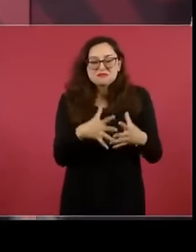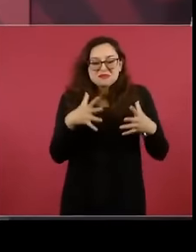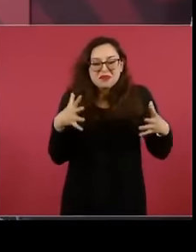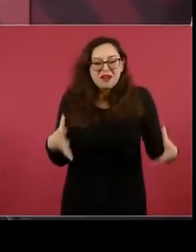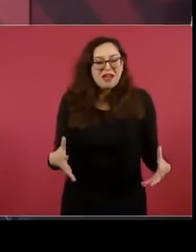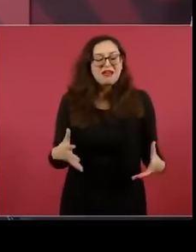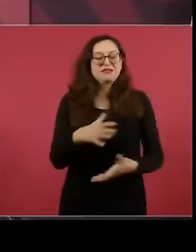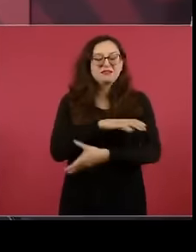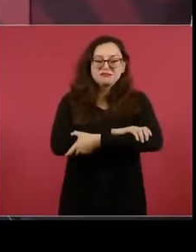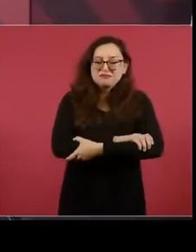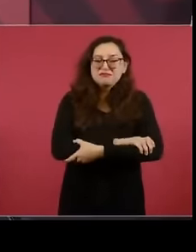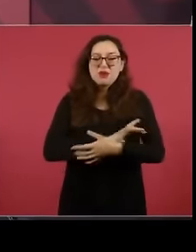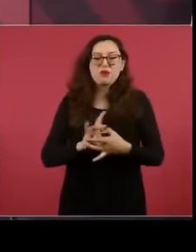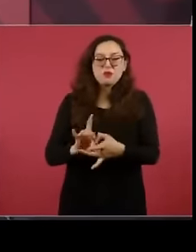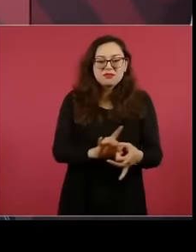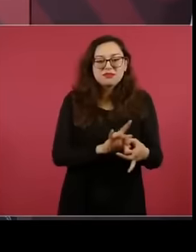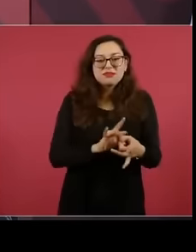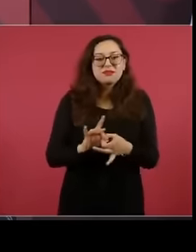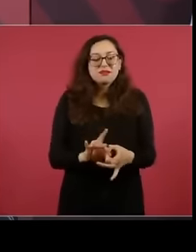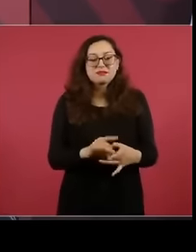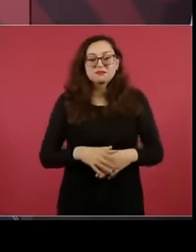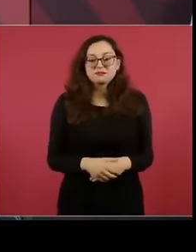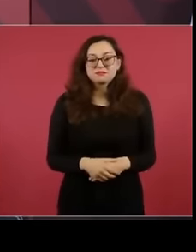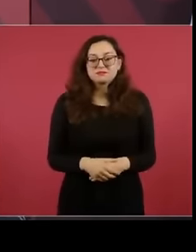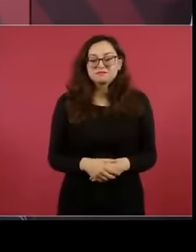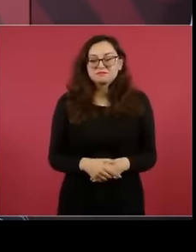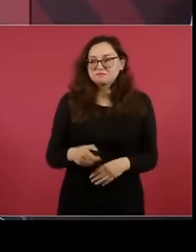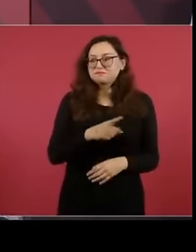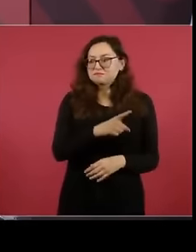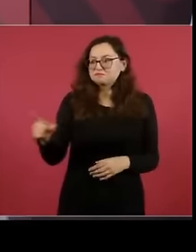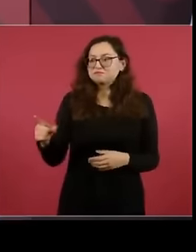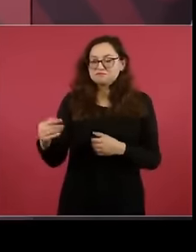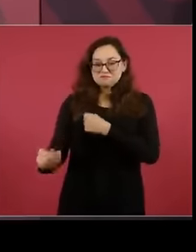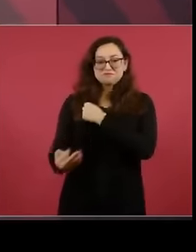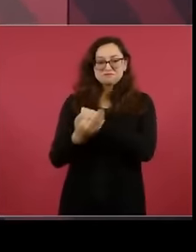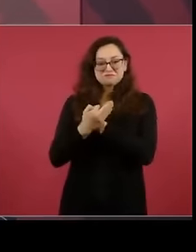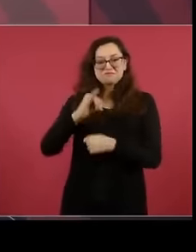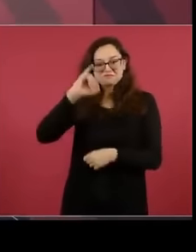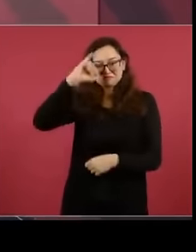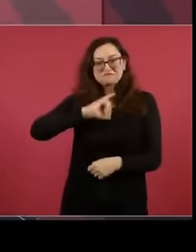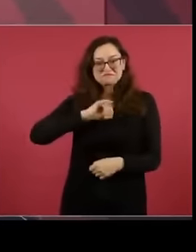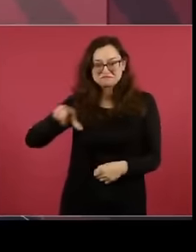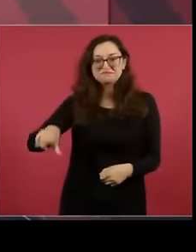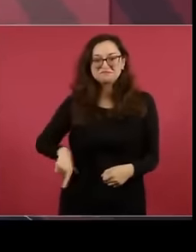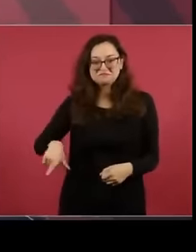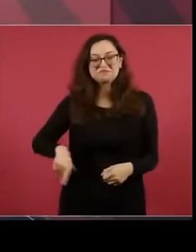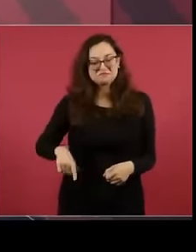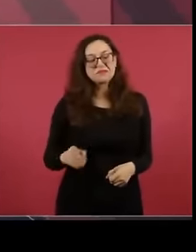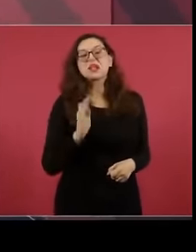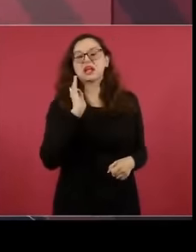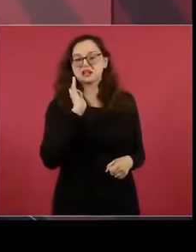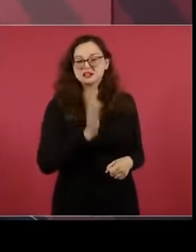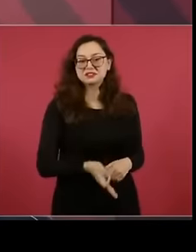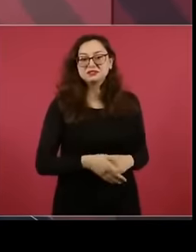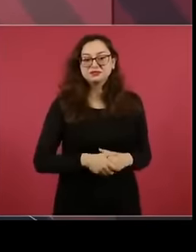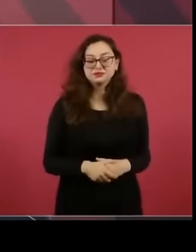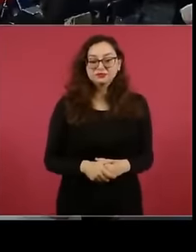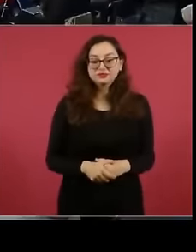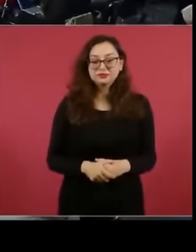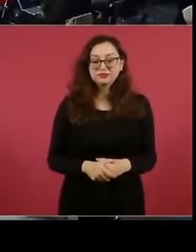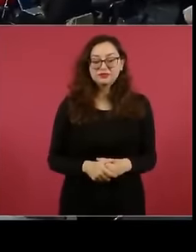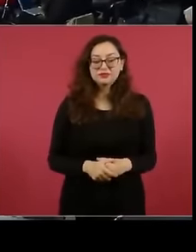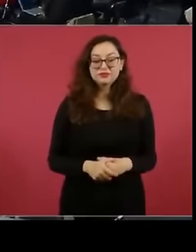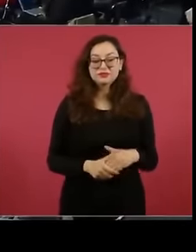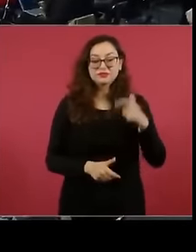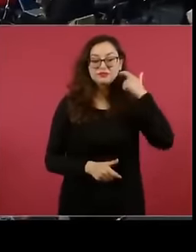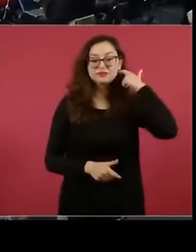gente que trata de hacerlo quedar mal an el pueblo Y ante los pueblos de todos los países no Bueno y con la calidad moral